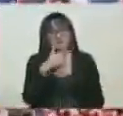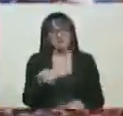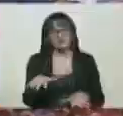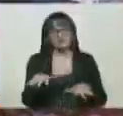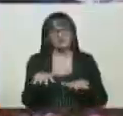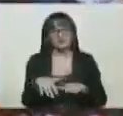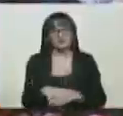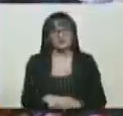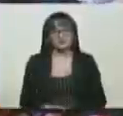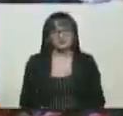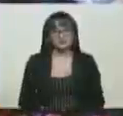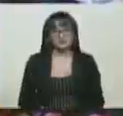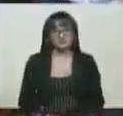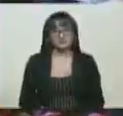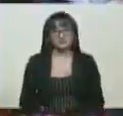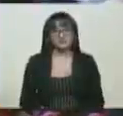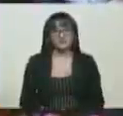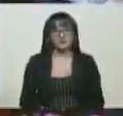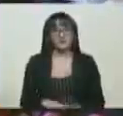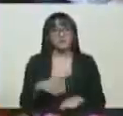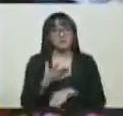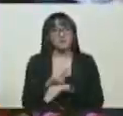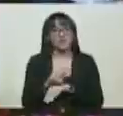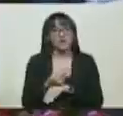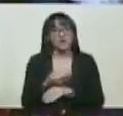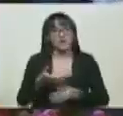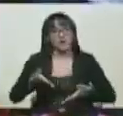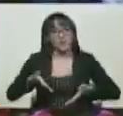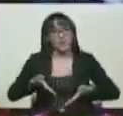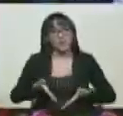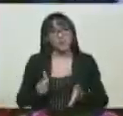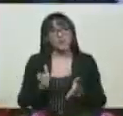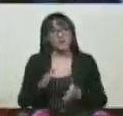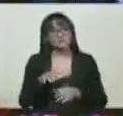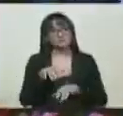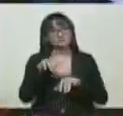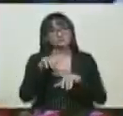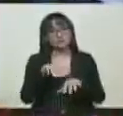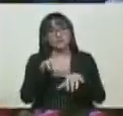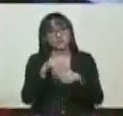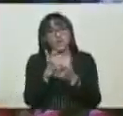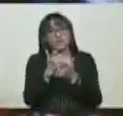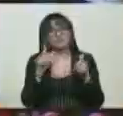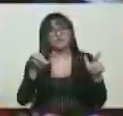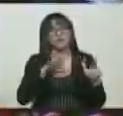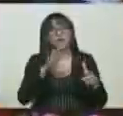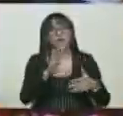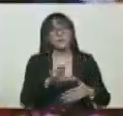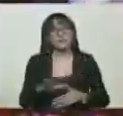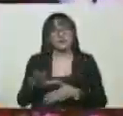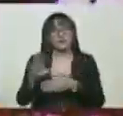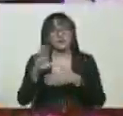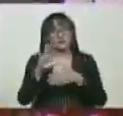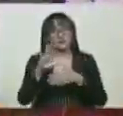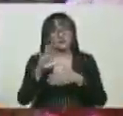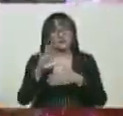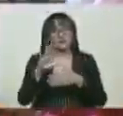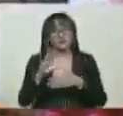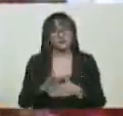Monaga es la cuna de los ejércitos libertadores de América.